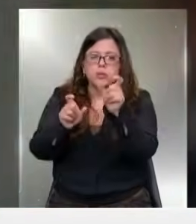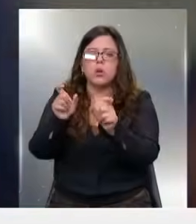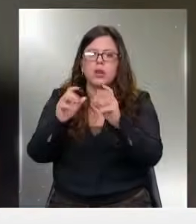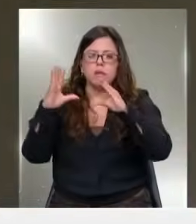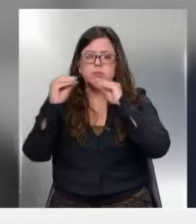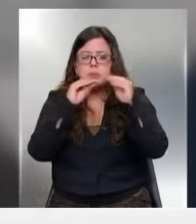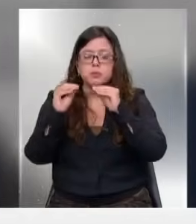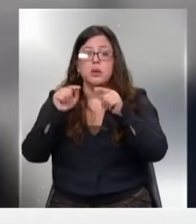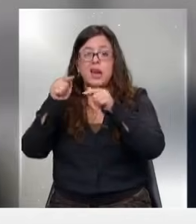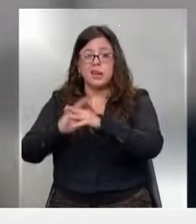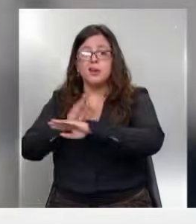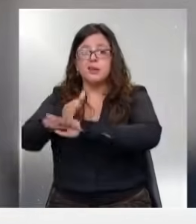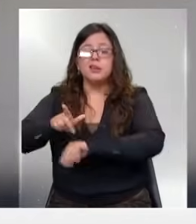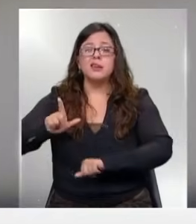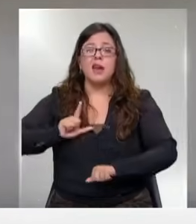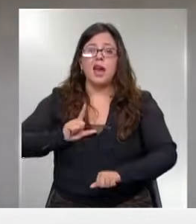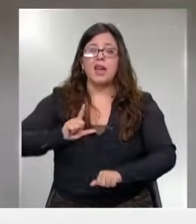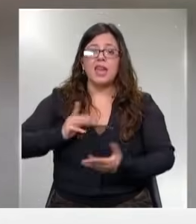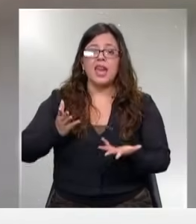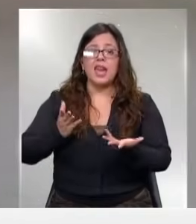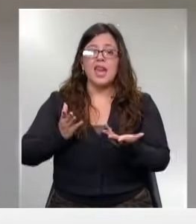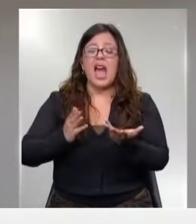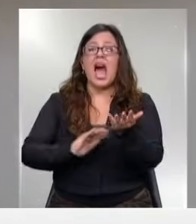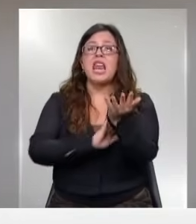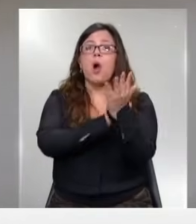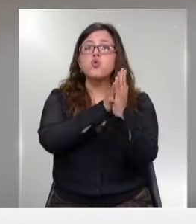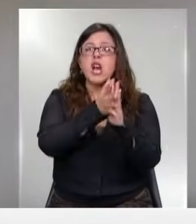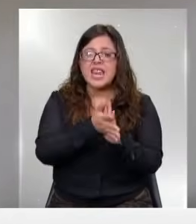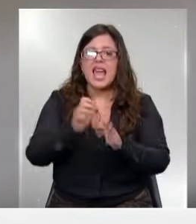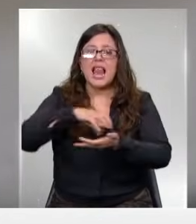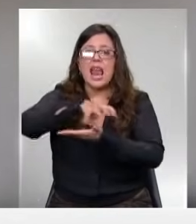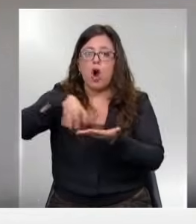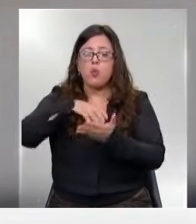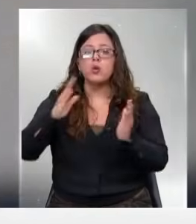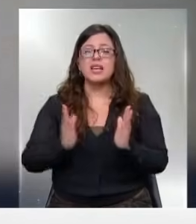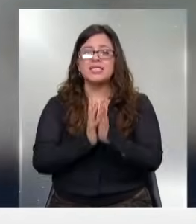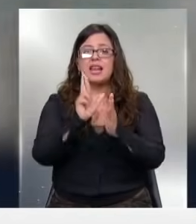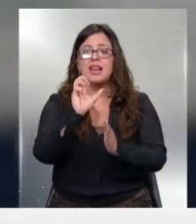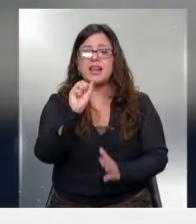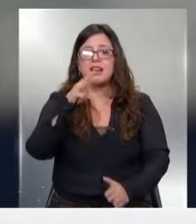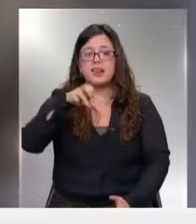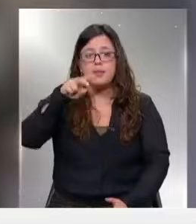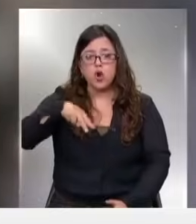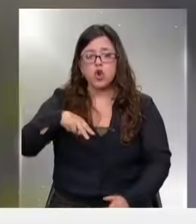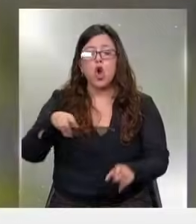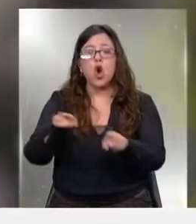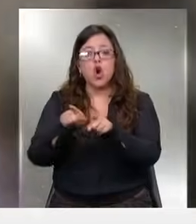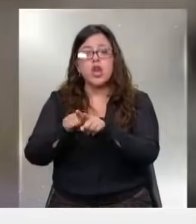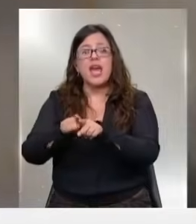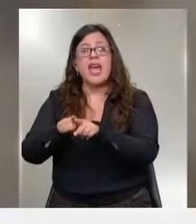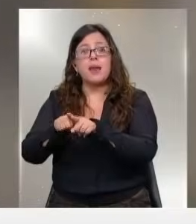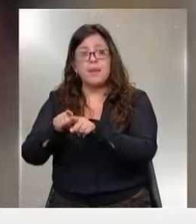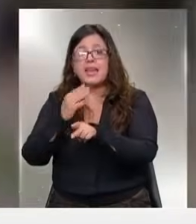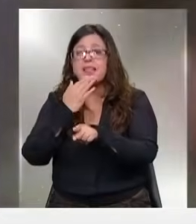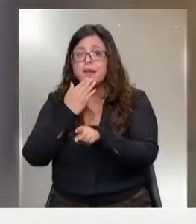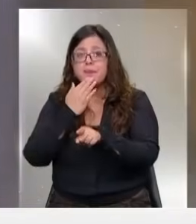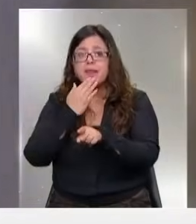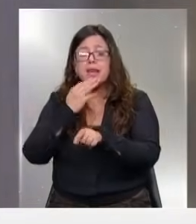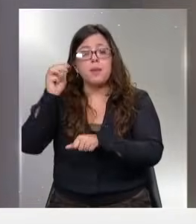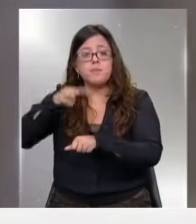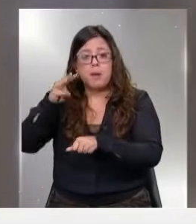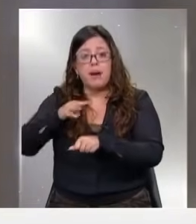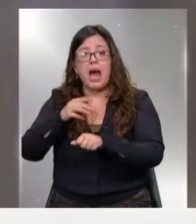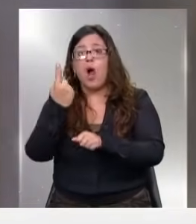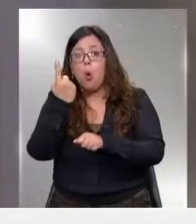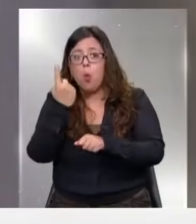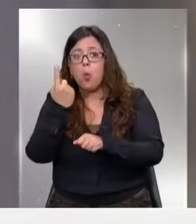Llegó hasta el Liceo Araucanía de la comuna de San Ramón en compañía de su madre y hermanas. Una de ellas protagonizó un altercado y